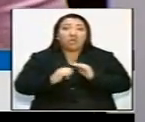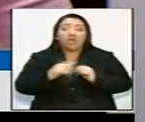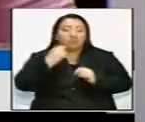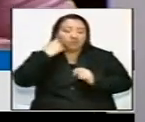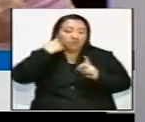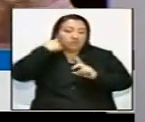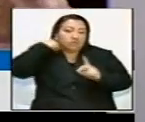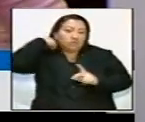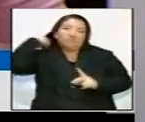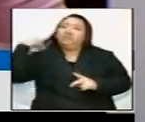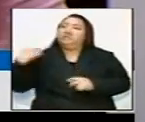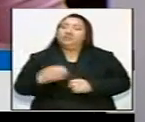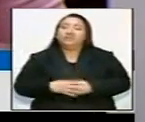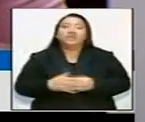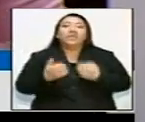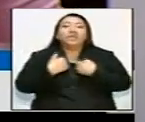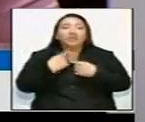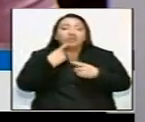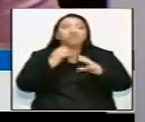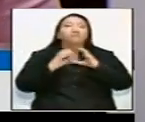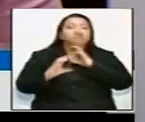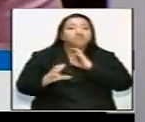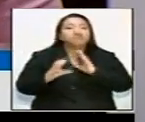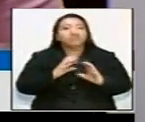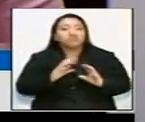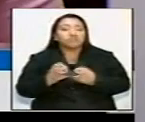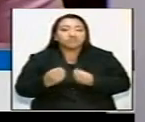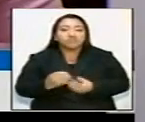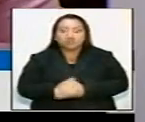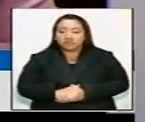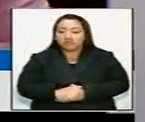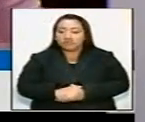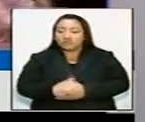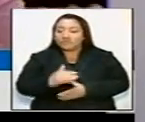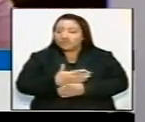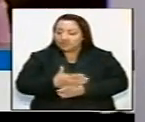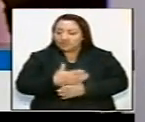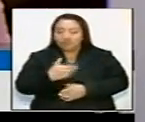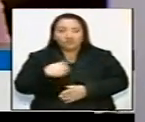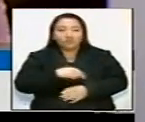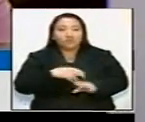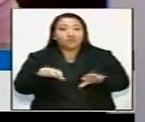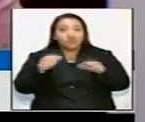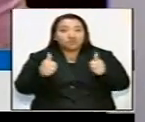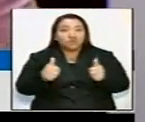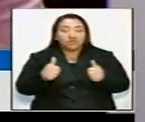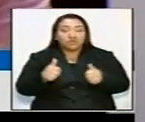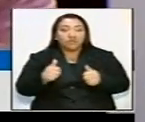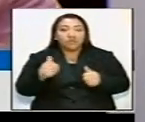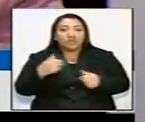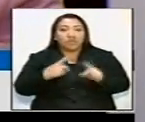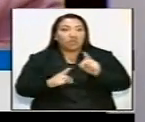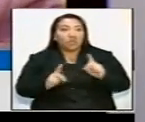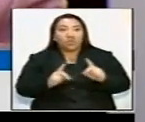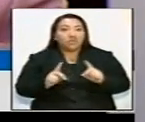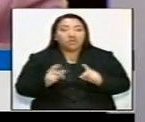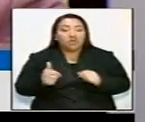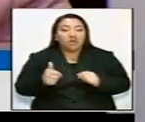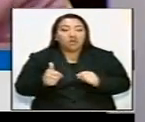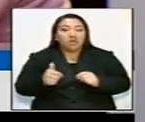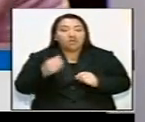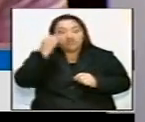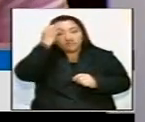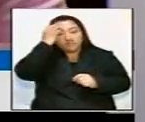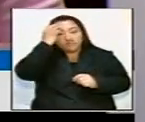sino tener una conversación, compartir lo que hemos hecho bien y lo que no hemos